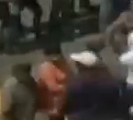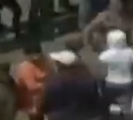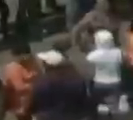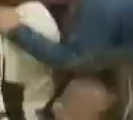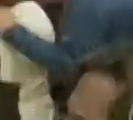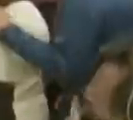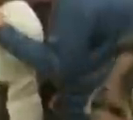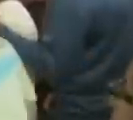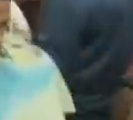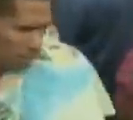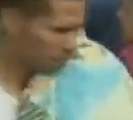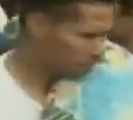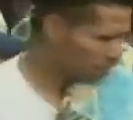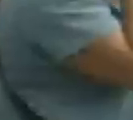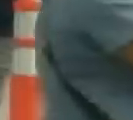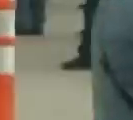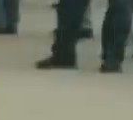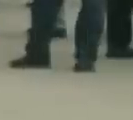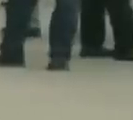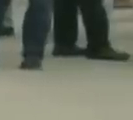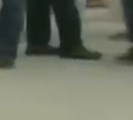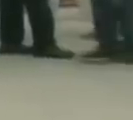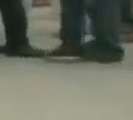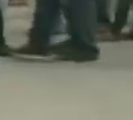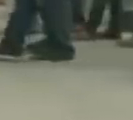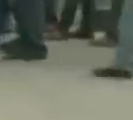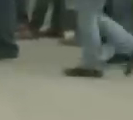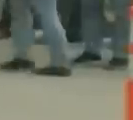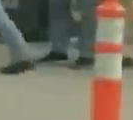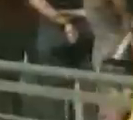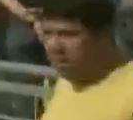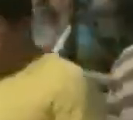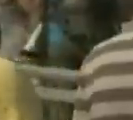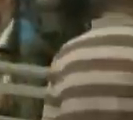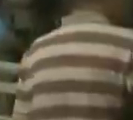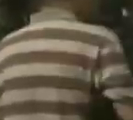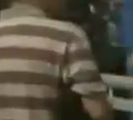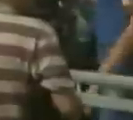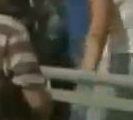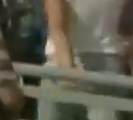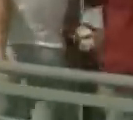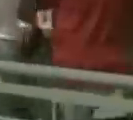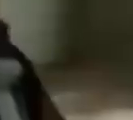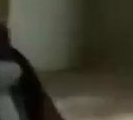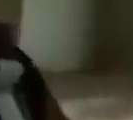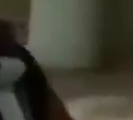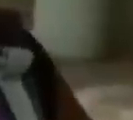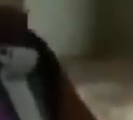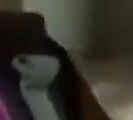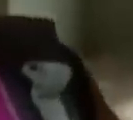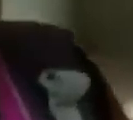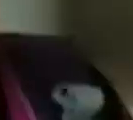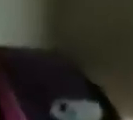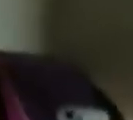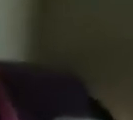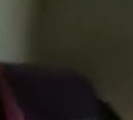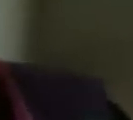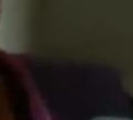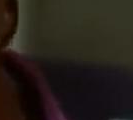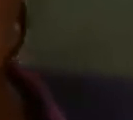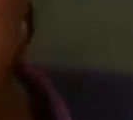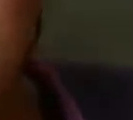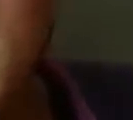algunas parroquias que fueron afectadas por la violencia política pudieran sufragar. Feliz. ¿Por qué? Porque